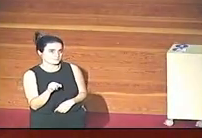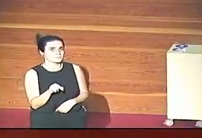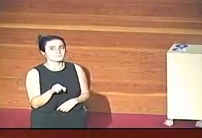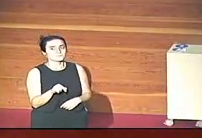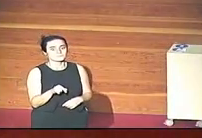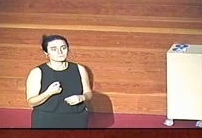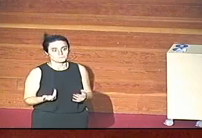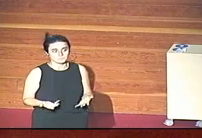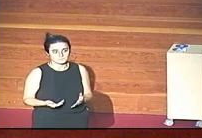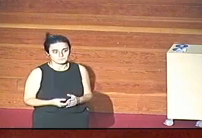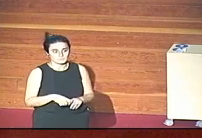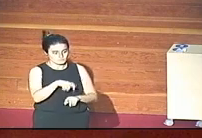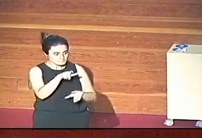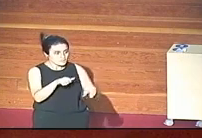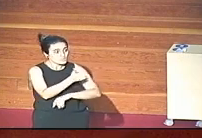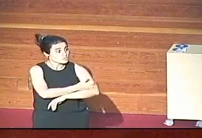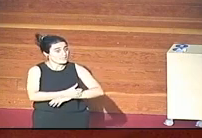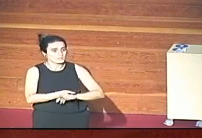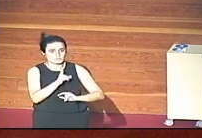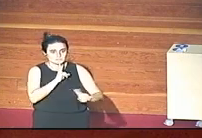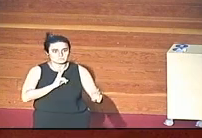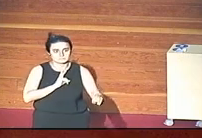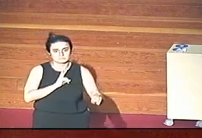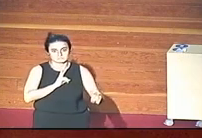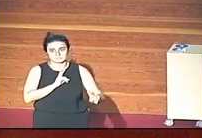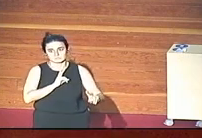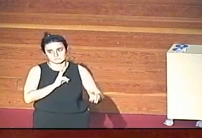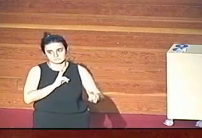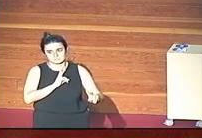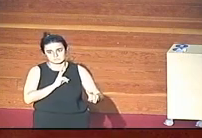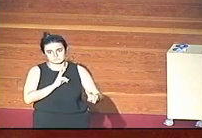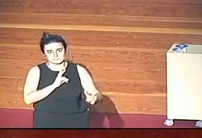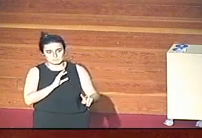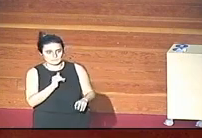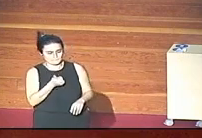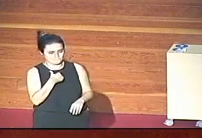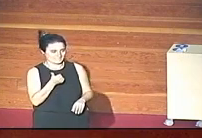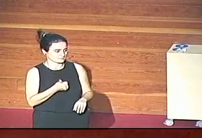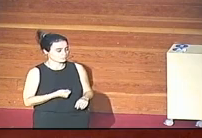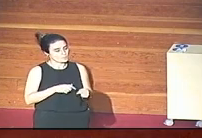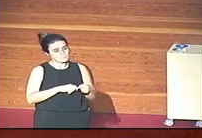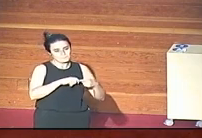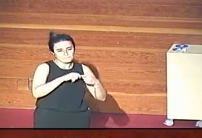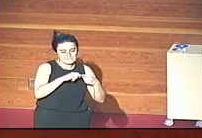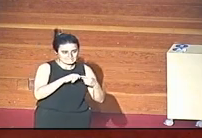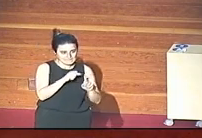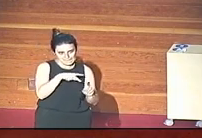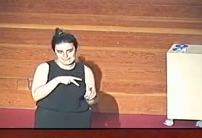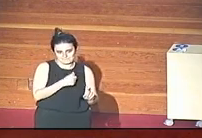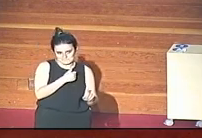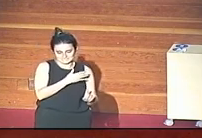bueno pues los ciudadanos respondieron si tienen una visión más materialista es decir que la